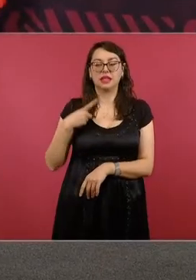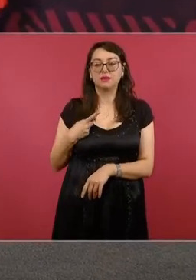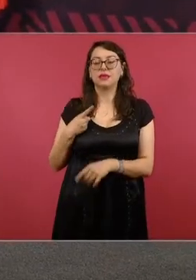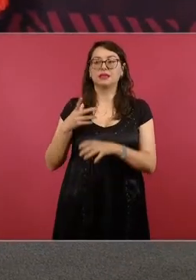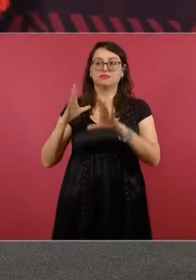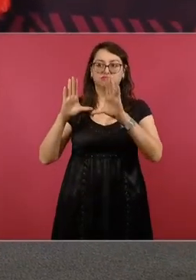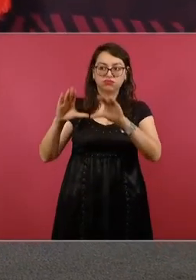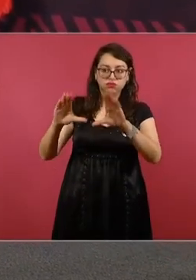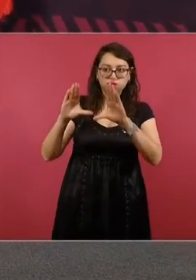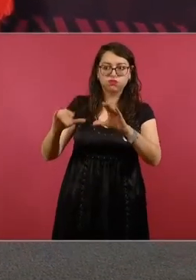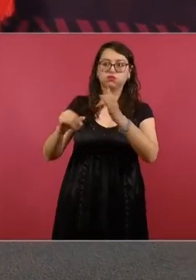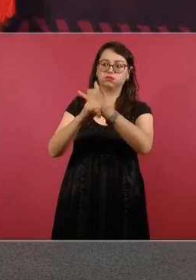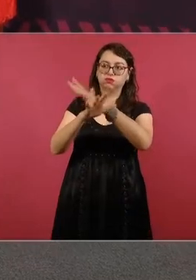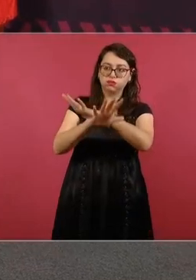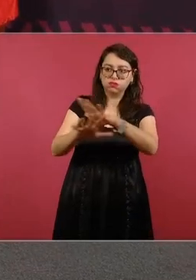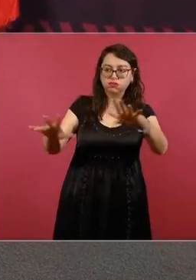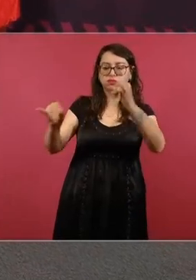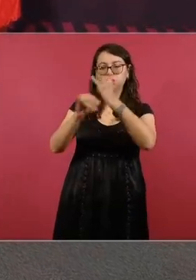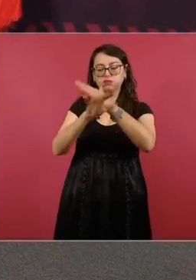conciencia,